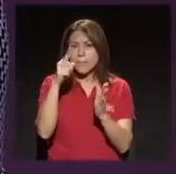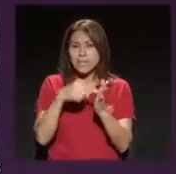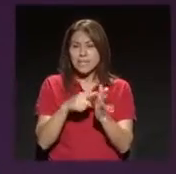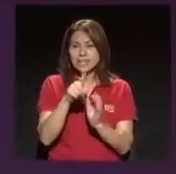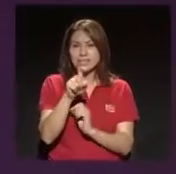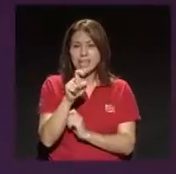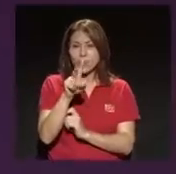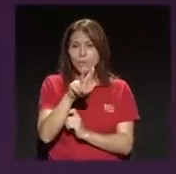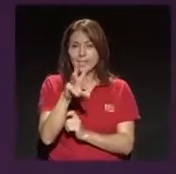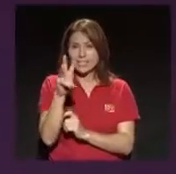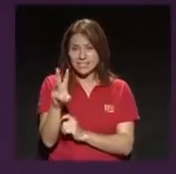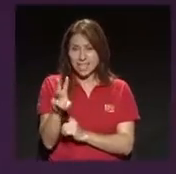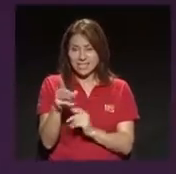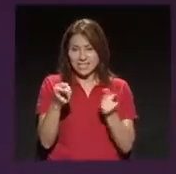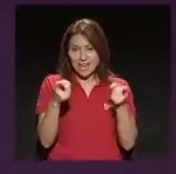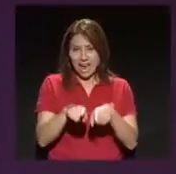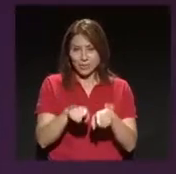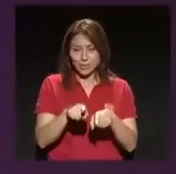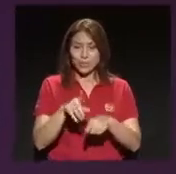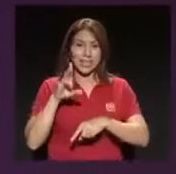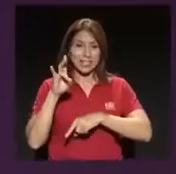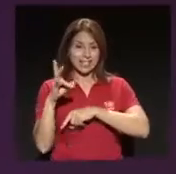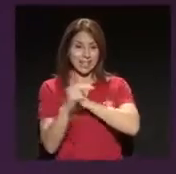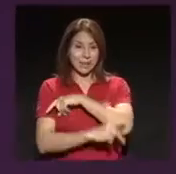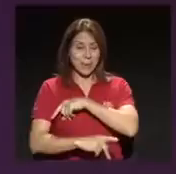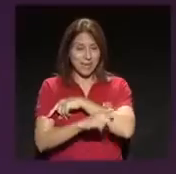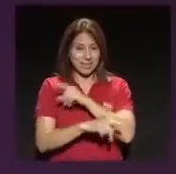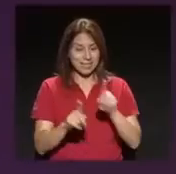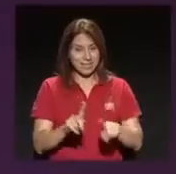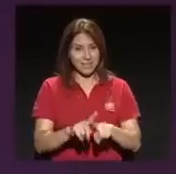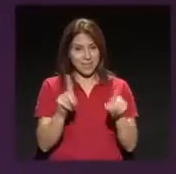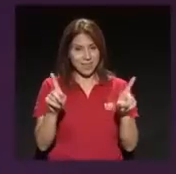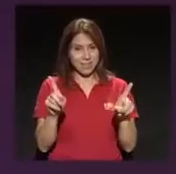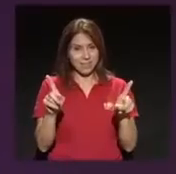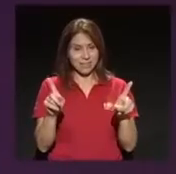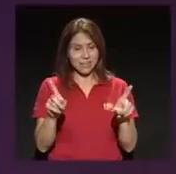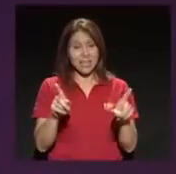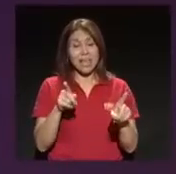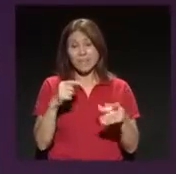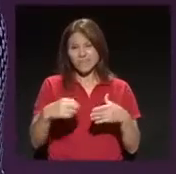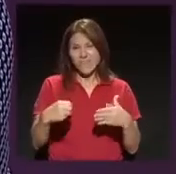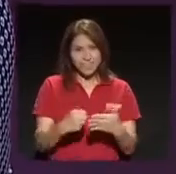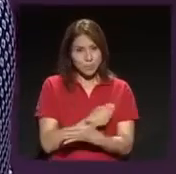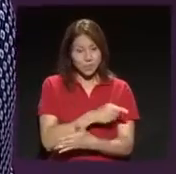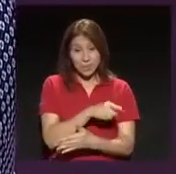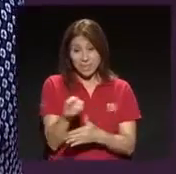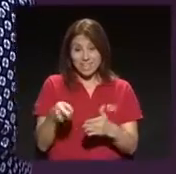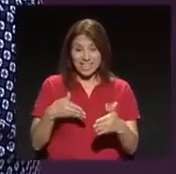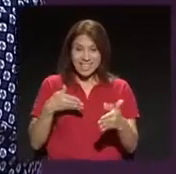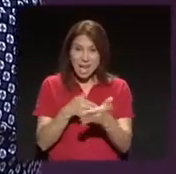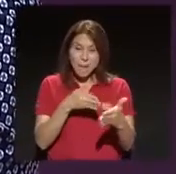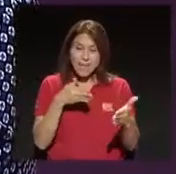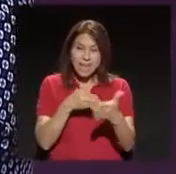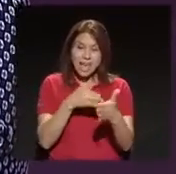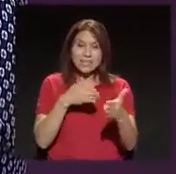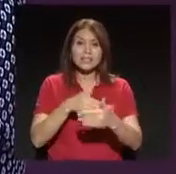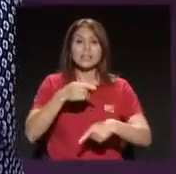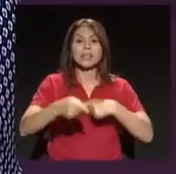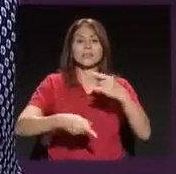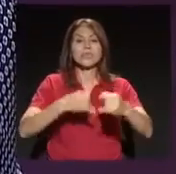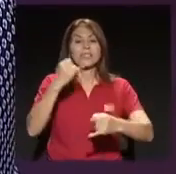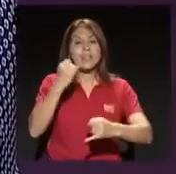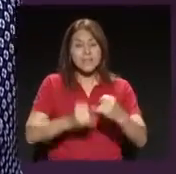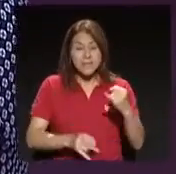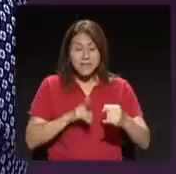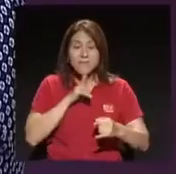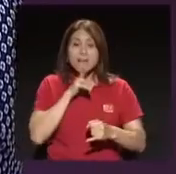hemos documentado en 7 países diferentes, y lastimosamente estas amenazas muchas veces terminan tornándose en amenaza